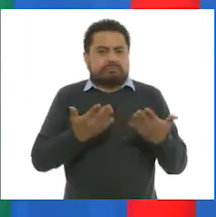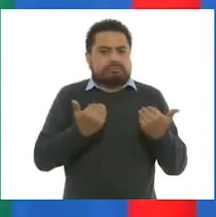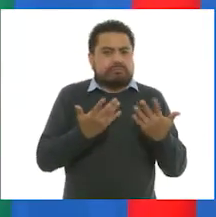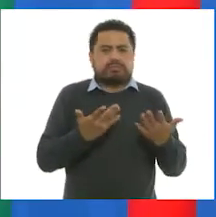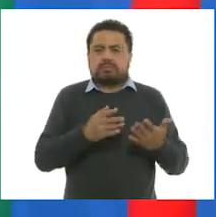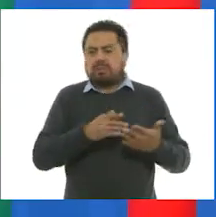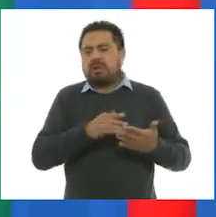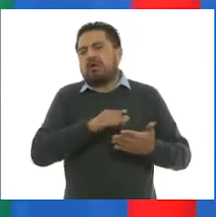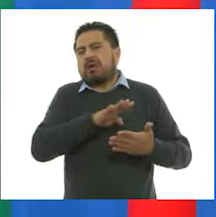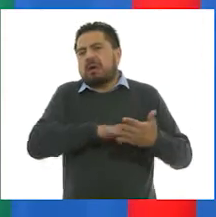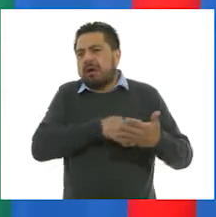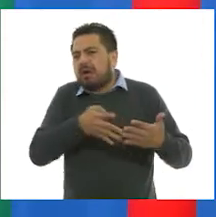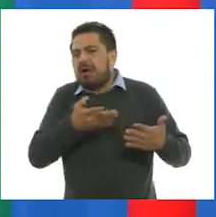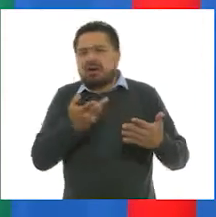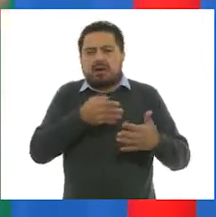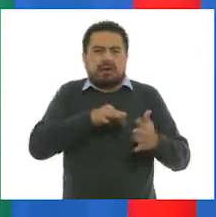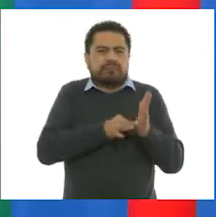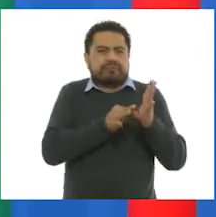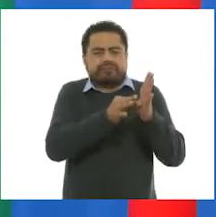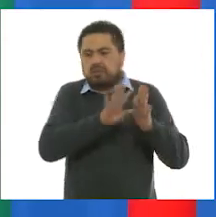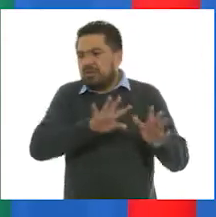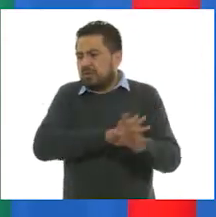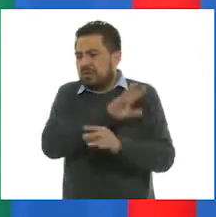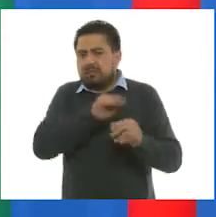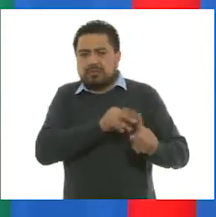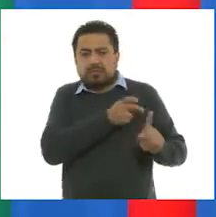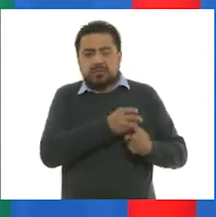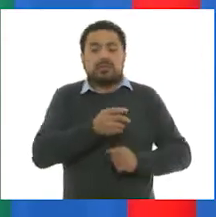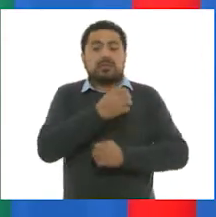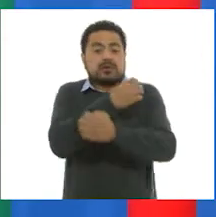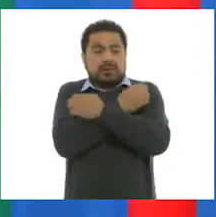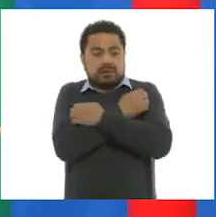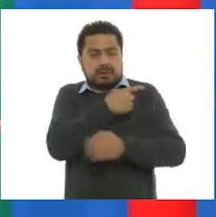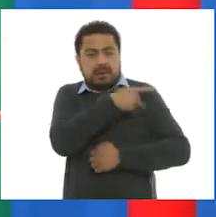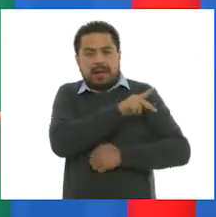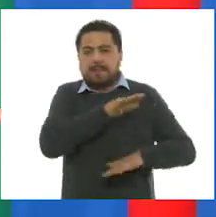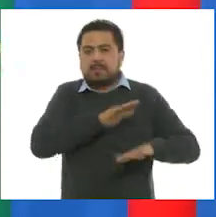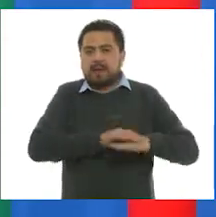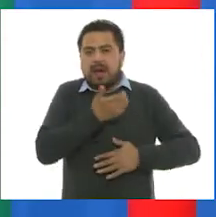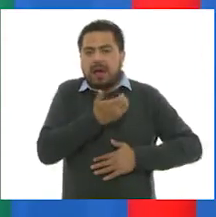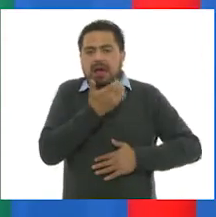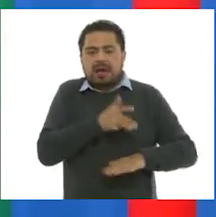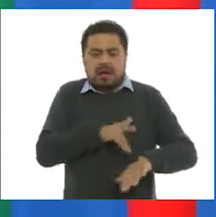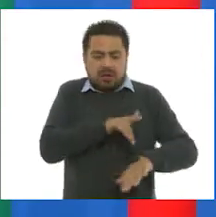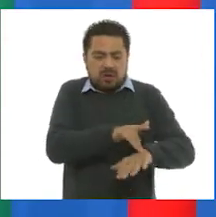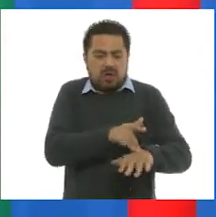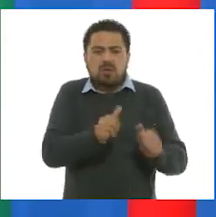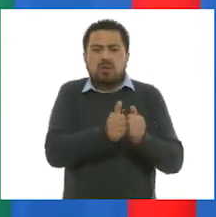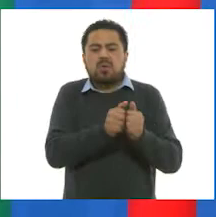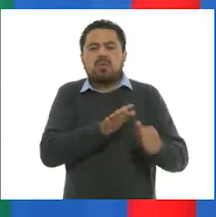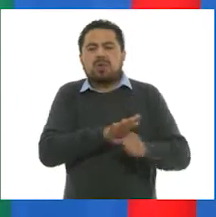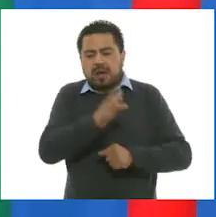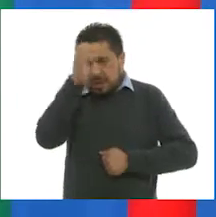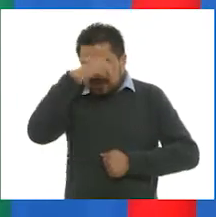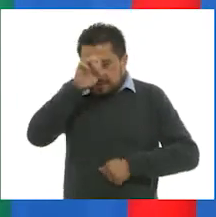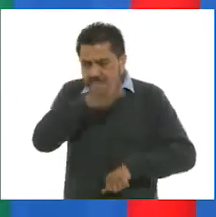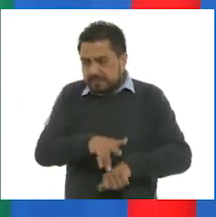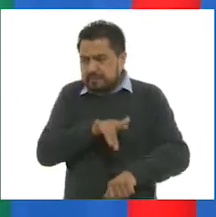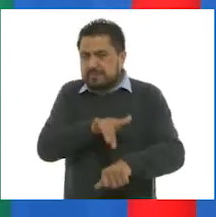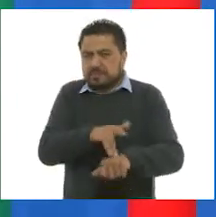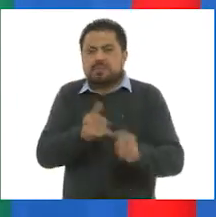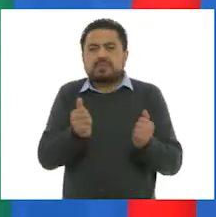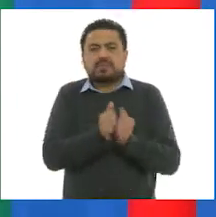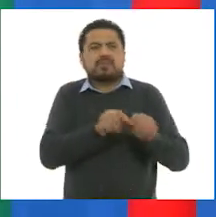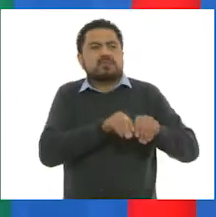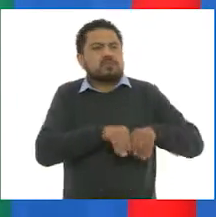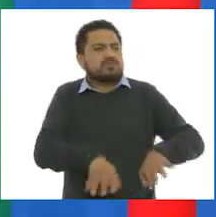de calificaciones y todo eso. Su educación fue más práctica, basada sobre todo en la experiencia y en la